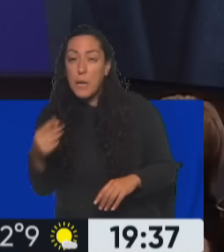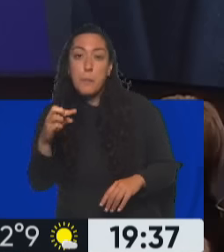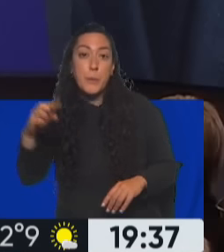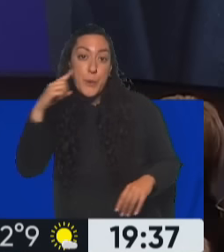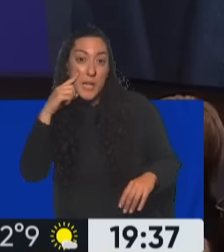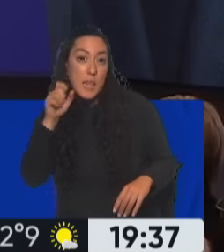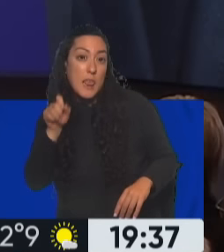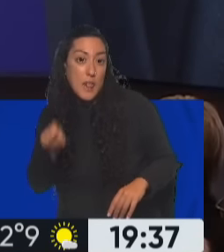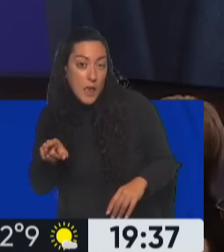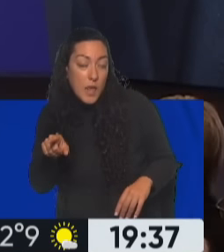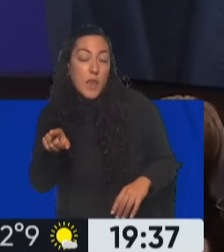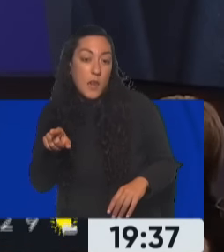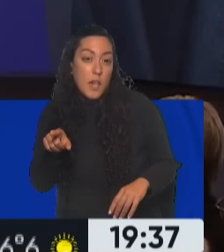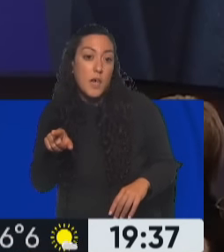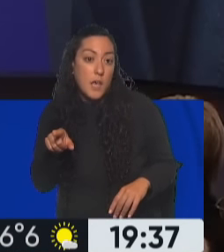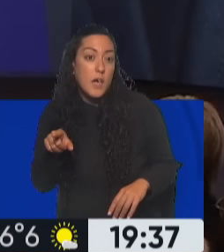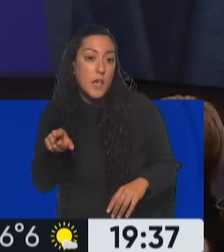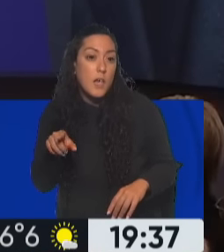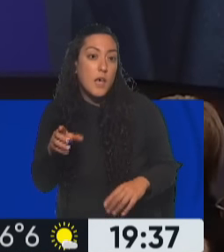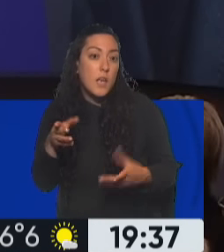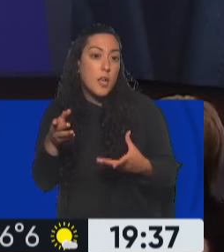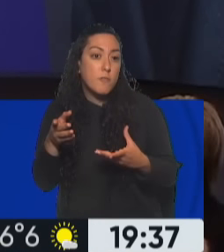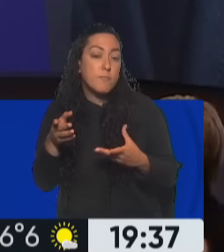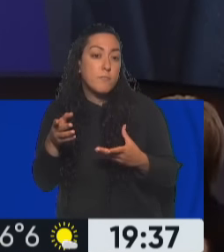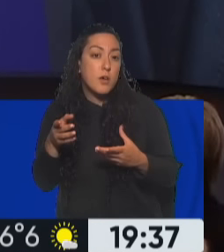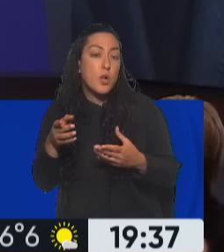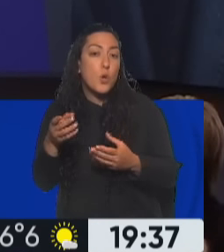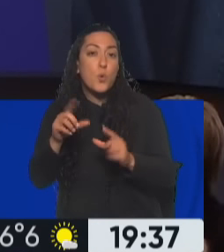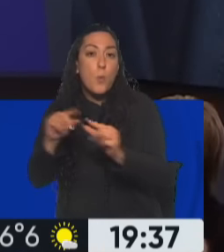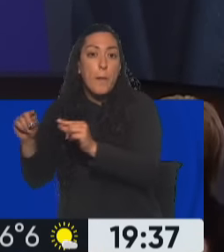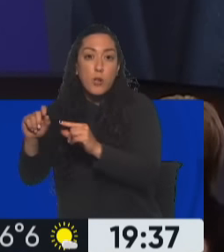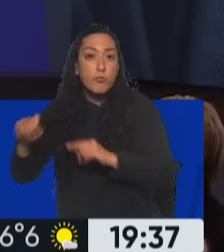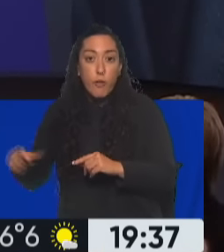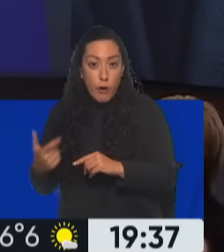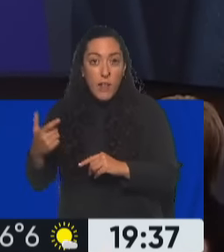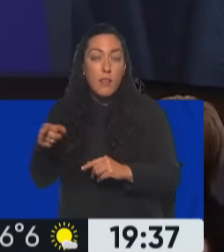PBI a valores corrientes,